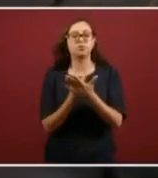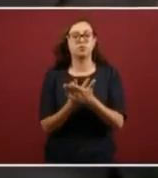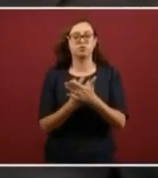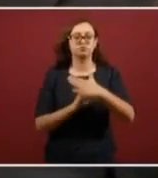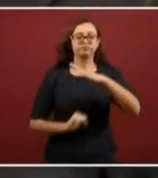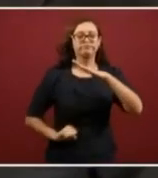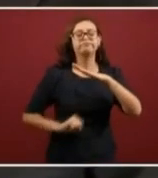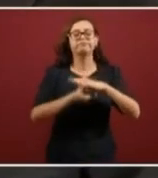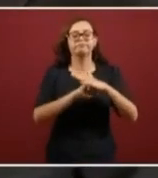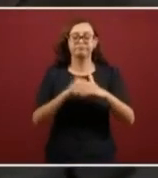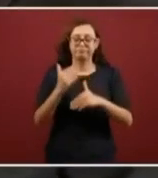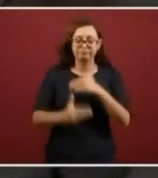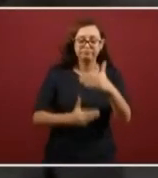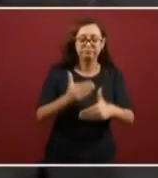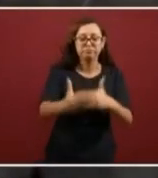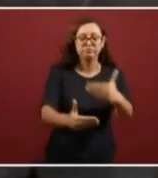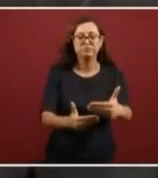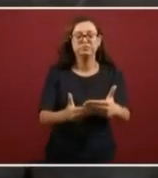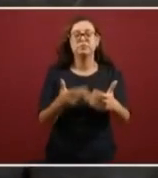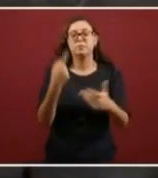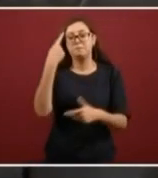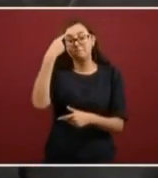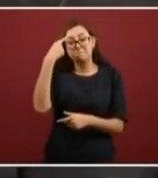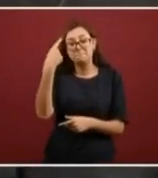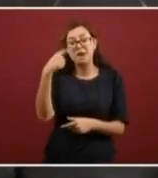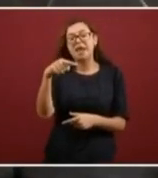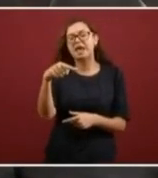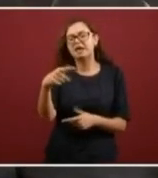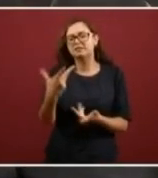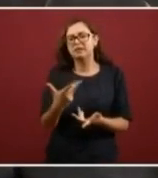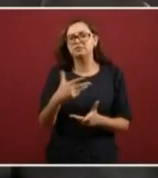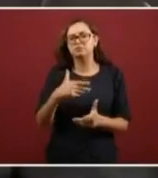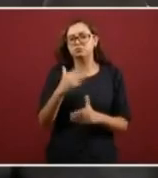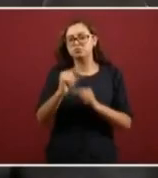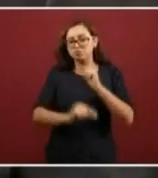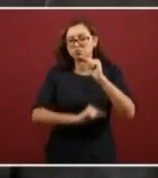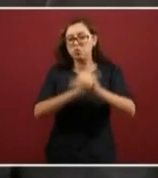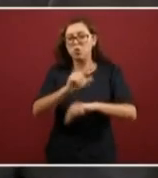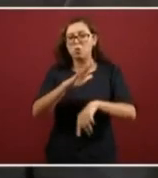que si se disponen de más recursos,